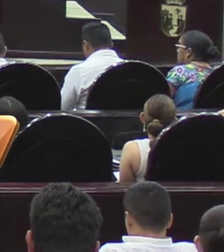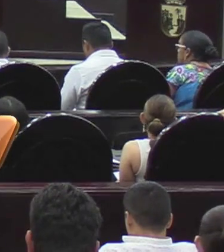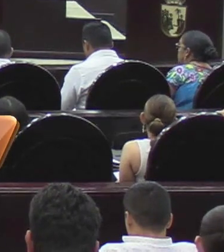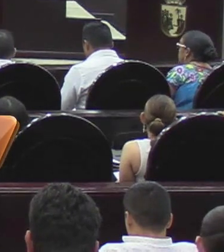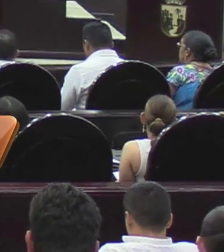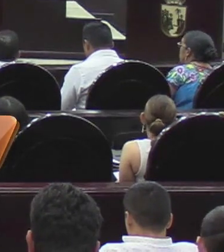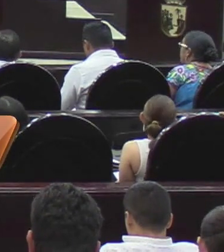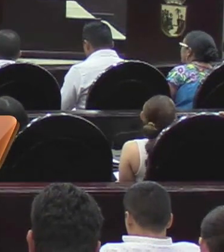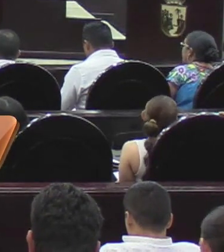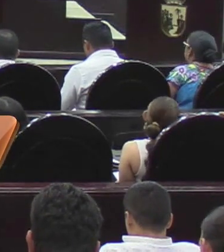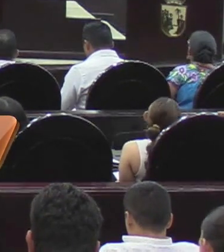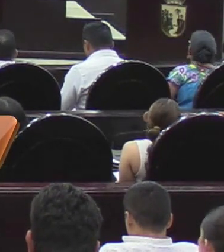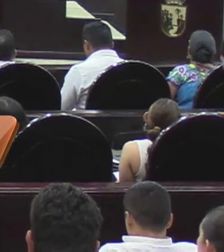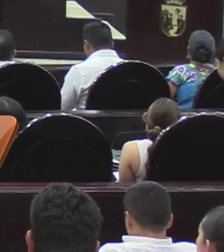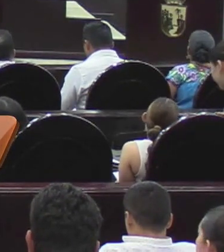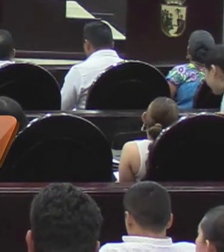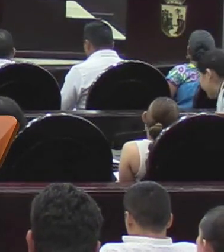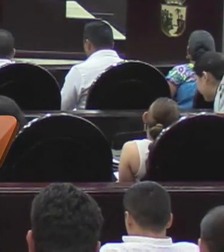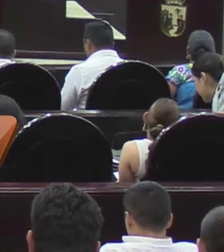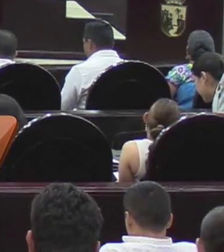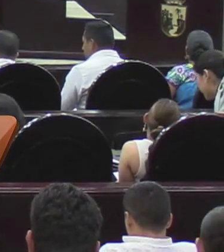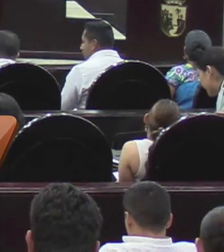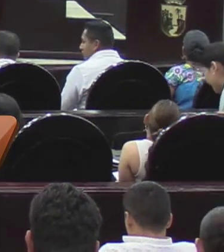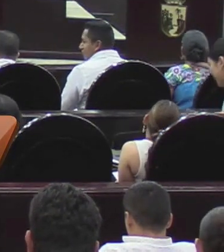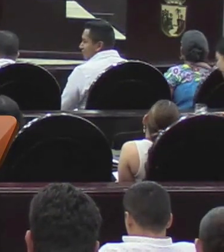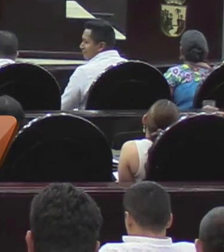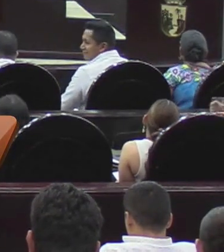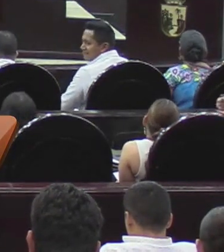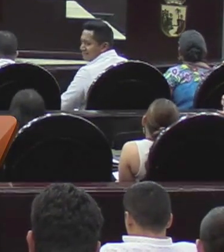Solicito a la secretaría cierre el sistema